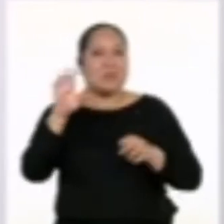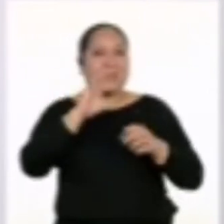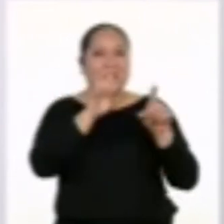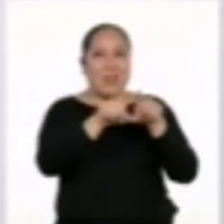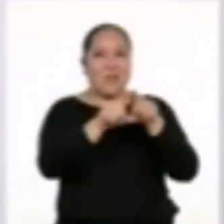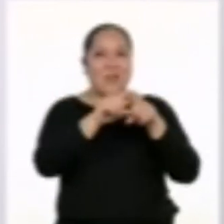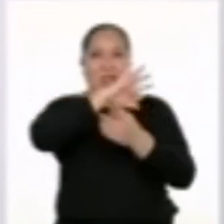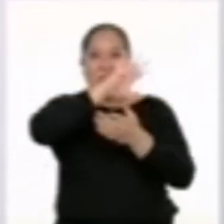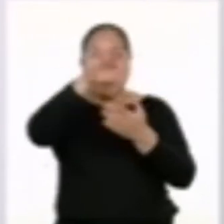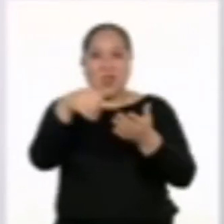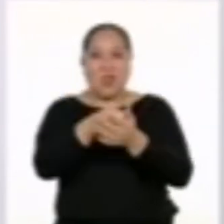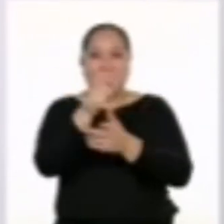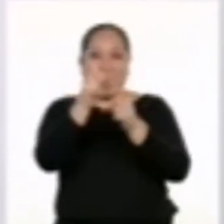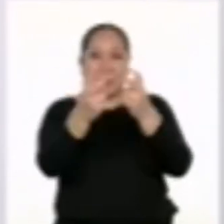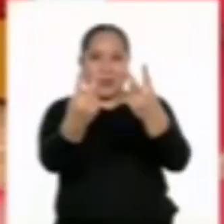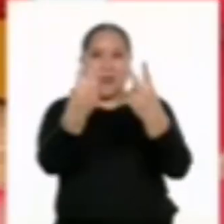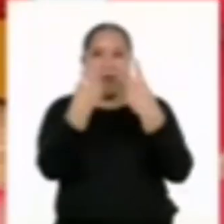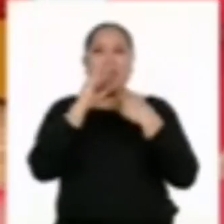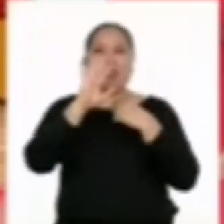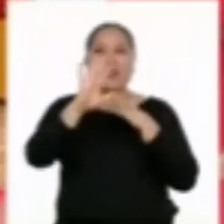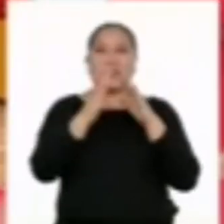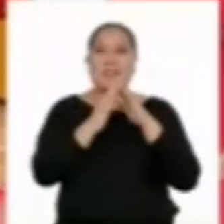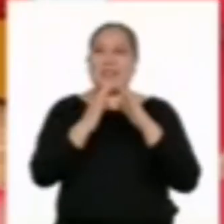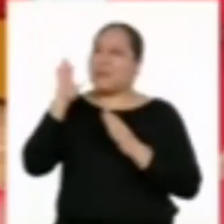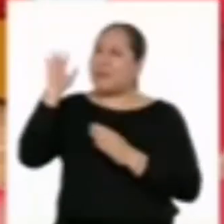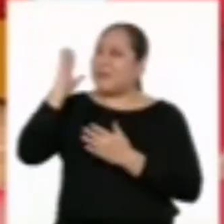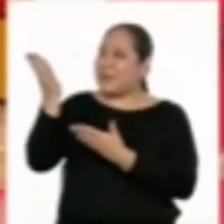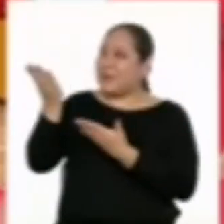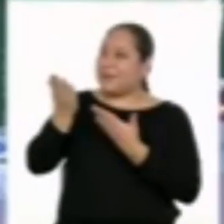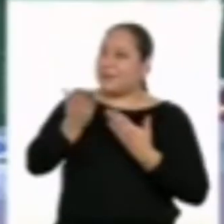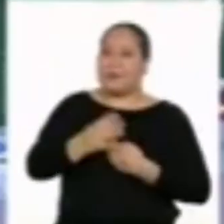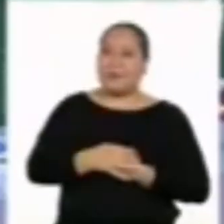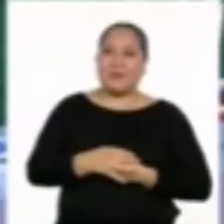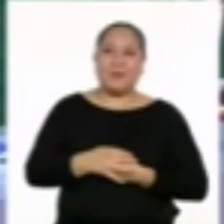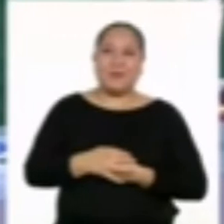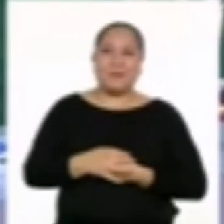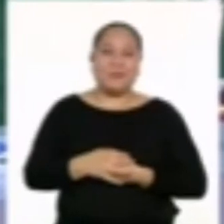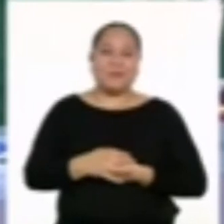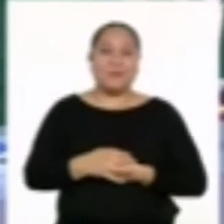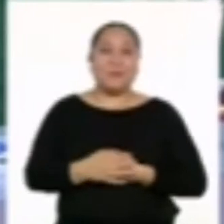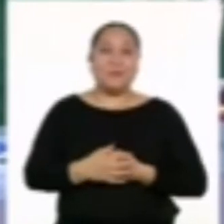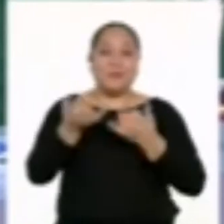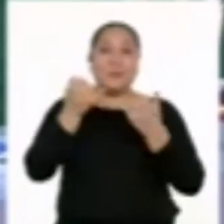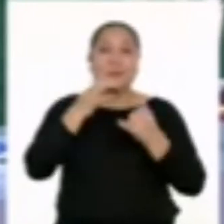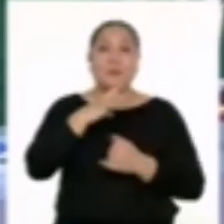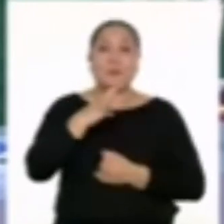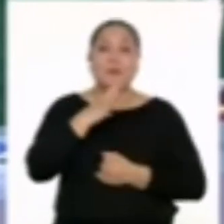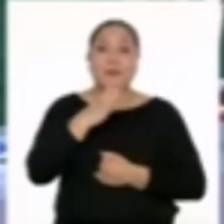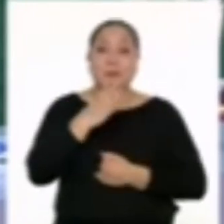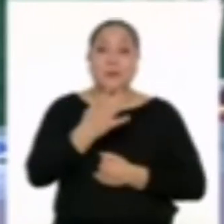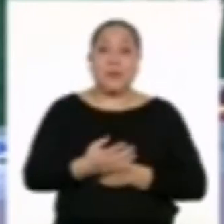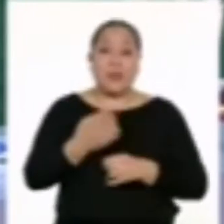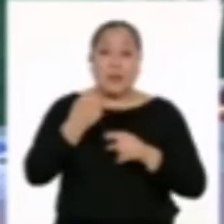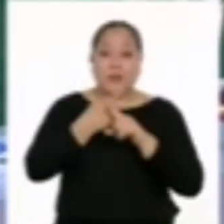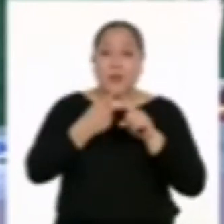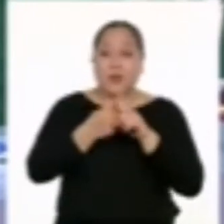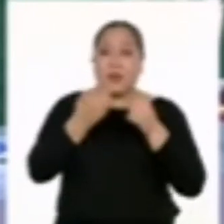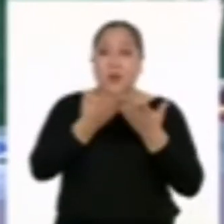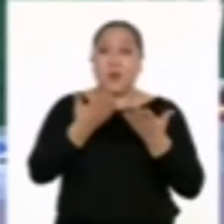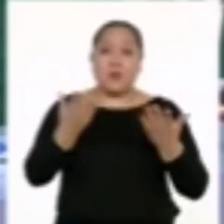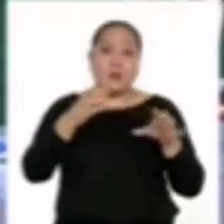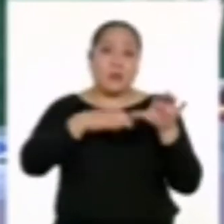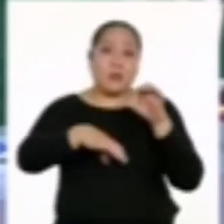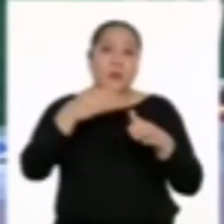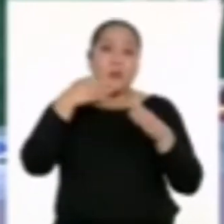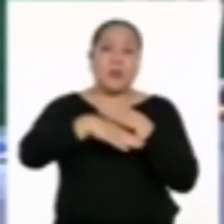y todos los que nos acompañan desde sus casas. Bienvenida, profesora. Hemos estado hablando sobre todas esas acciones que hacemos en casa